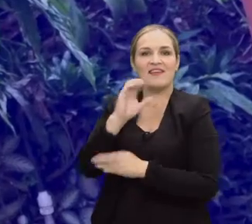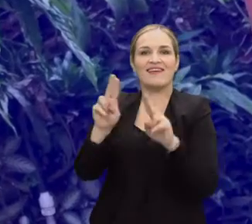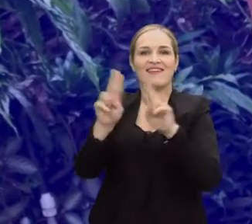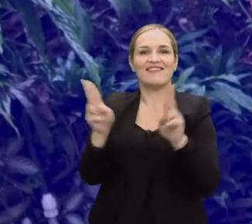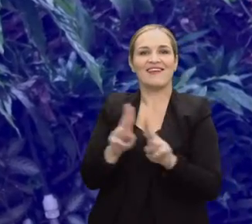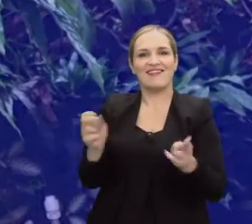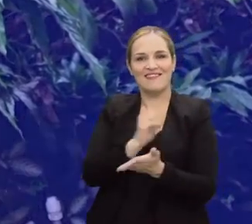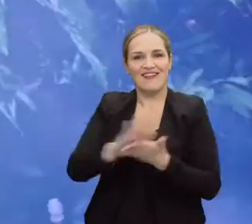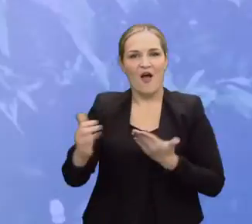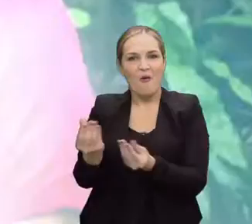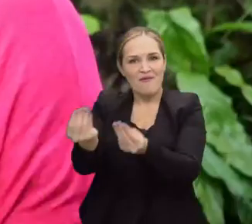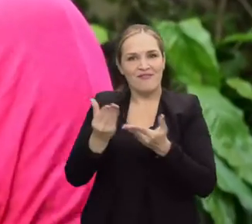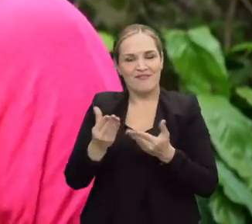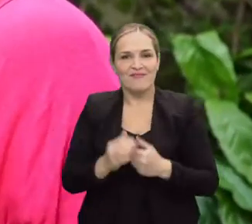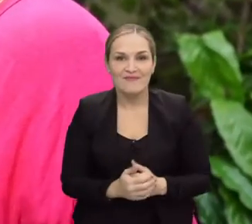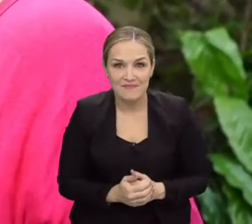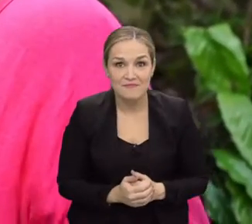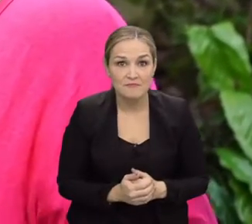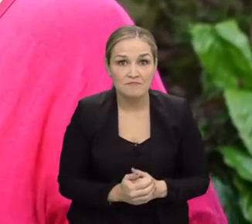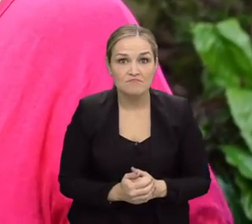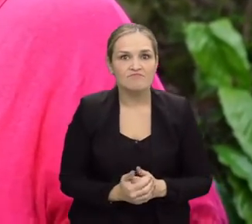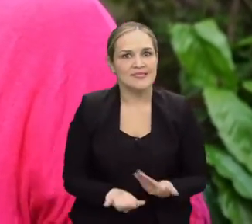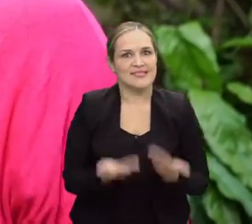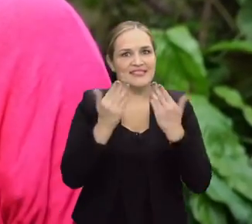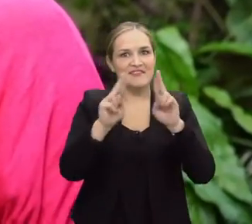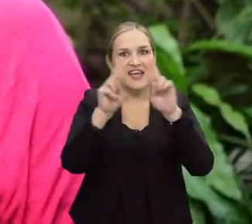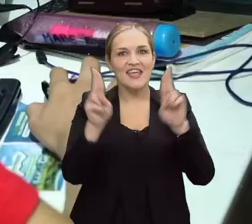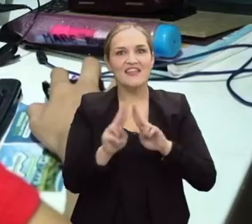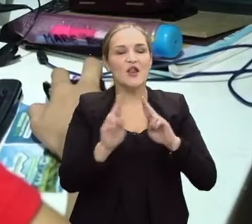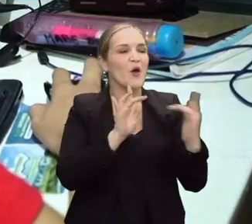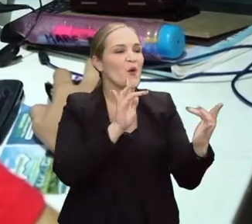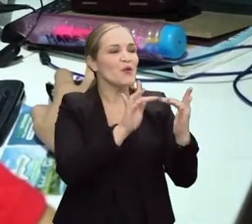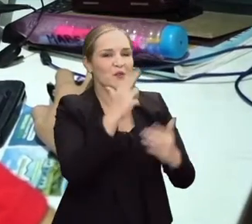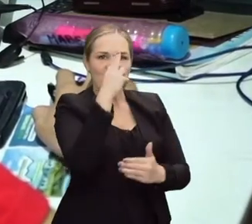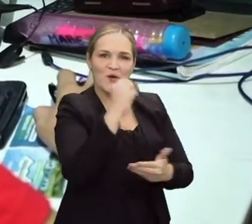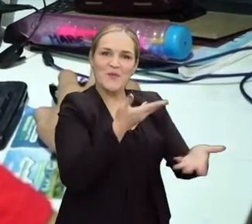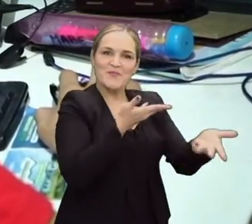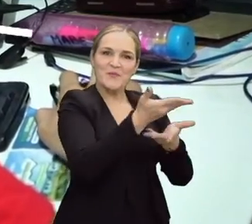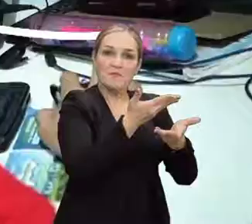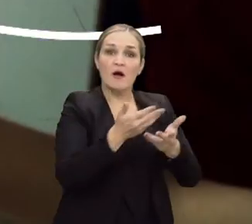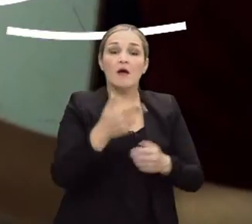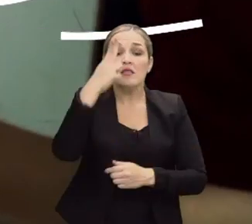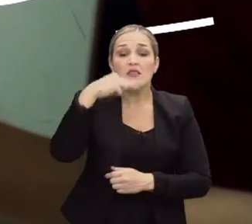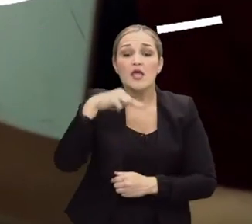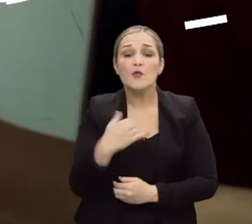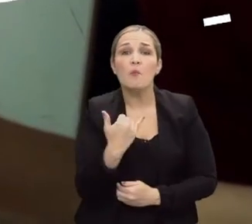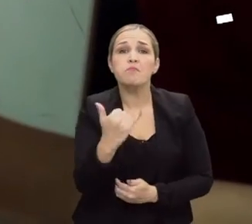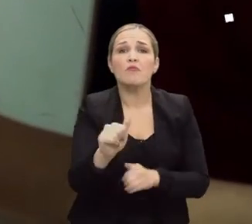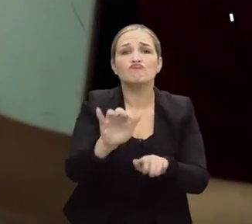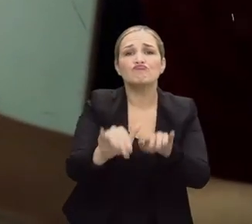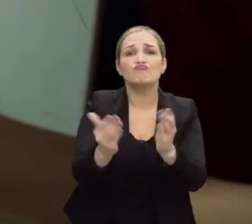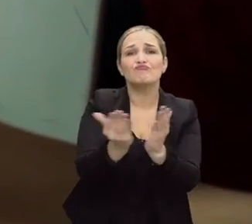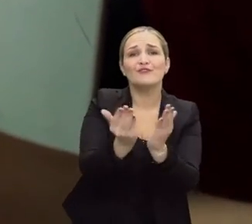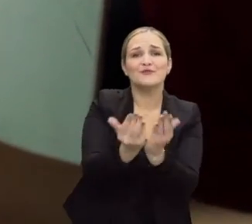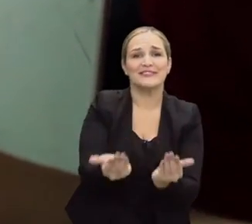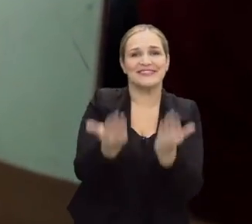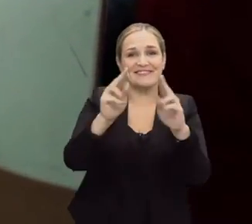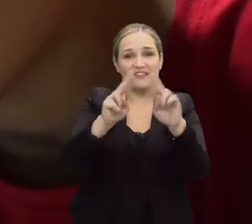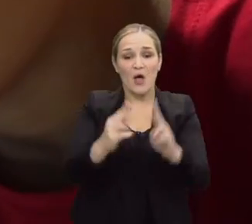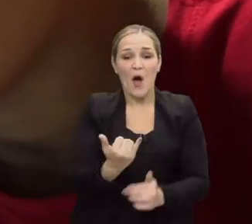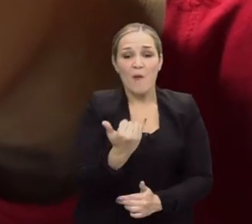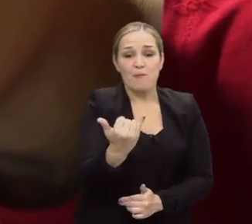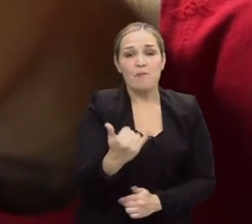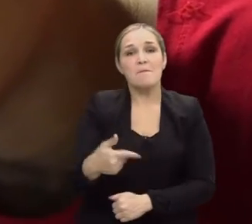Conectados. El internet me hace conectar con mis hijos, mi nieto tiene el internet para su estudio